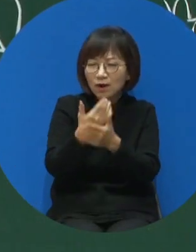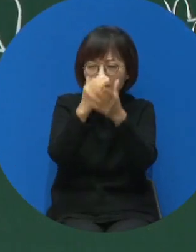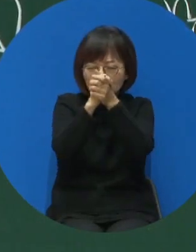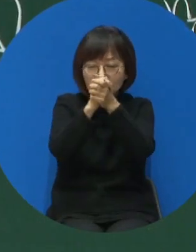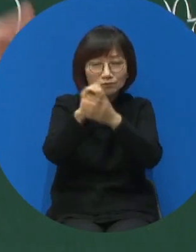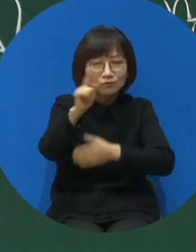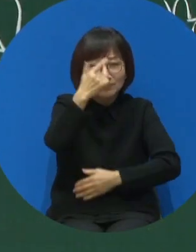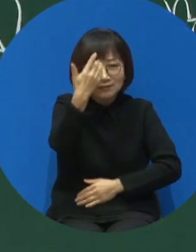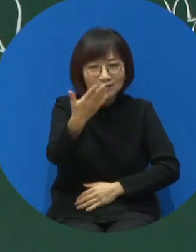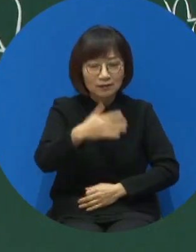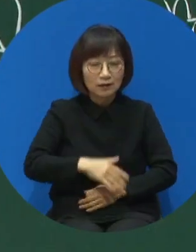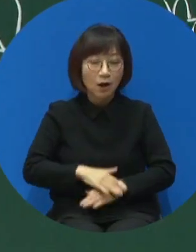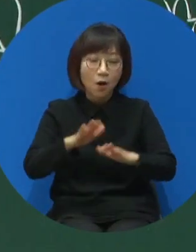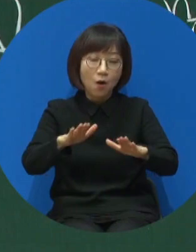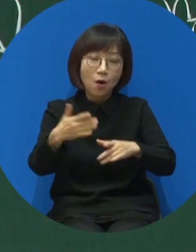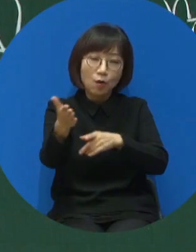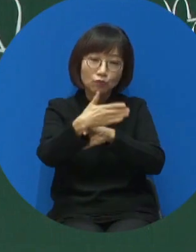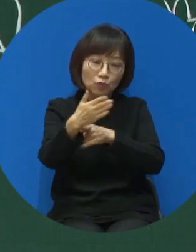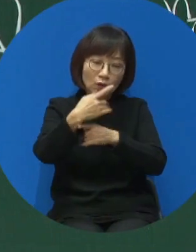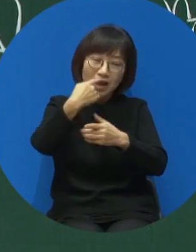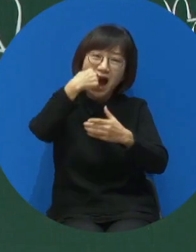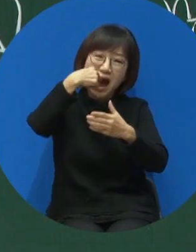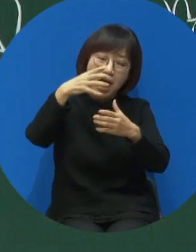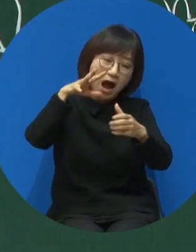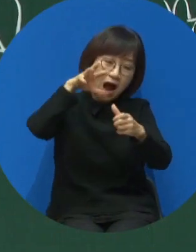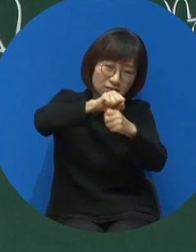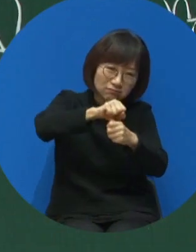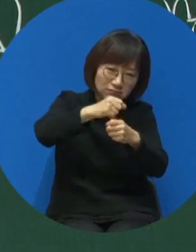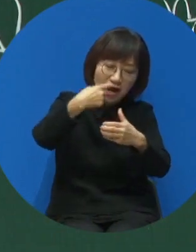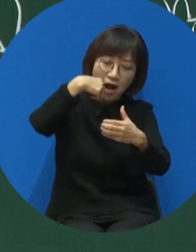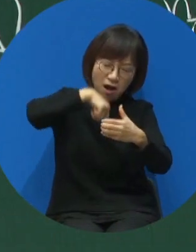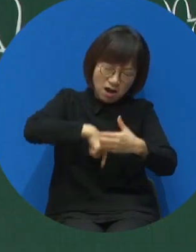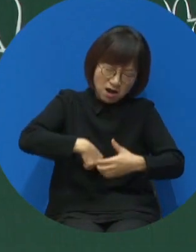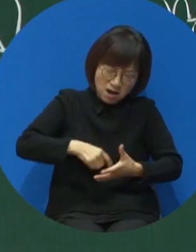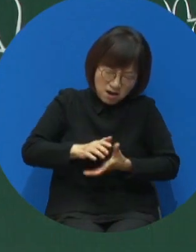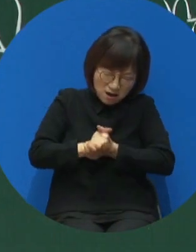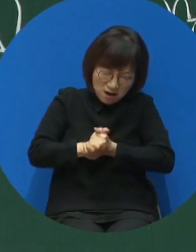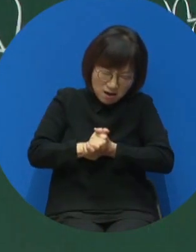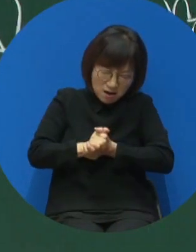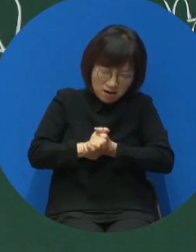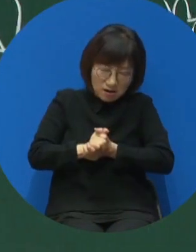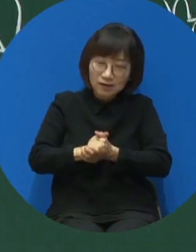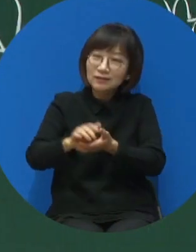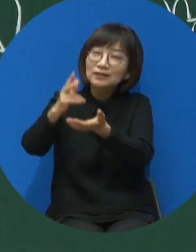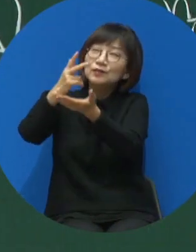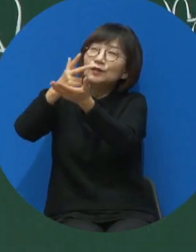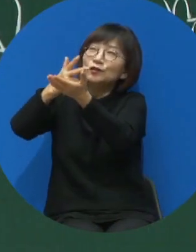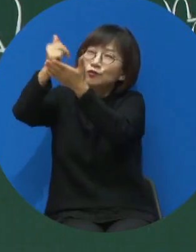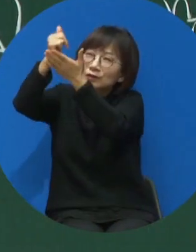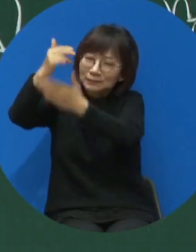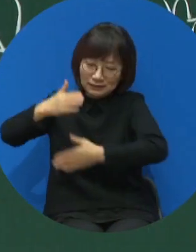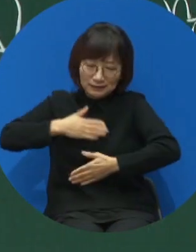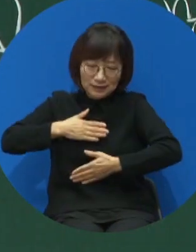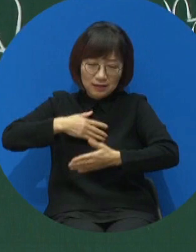universo que sugieren donde mueran o quitándome tú quieres solar tipo mba directo ese asunto